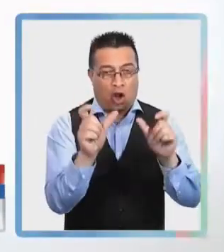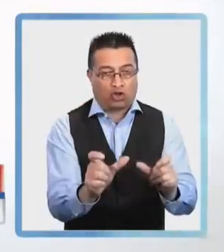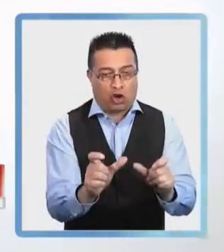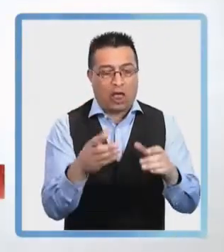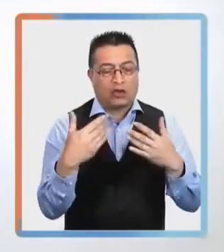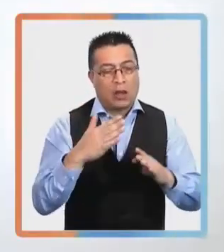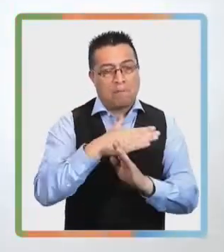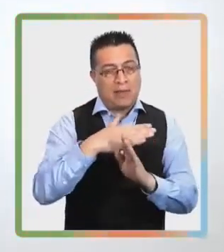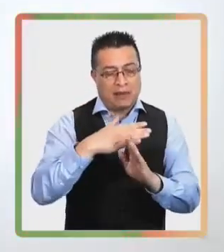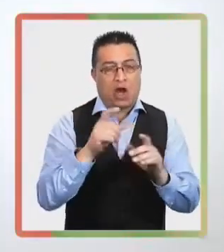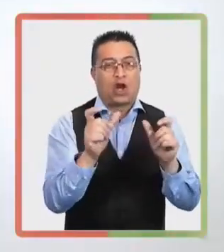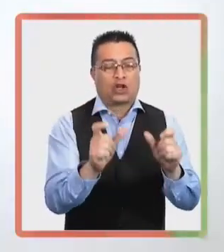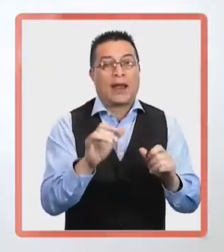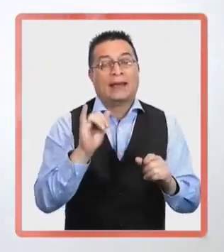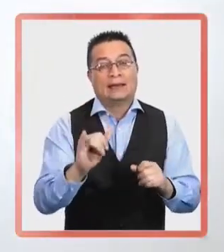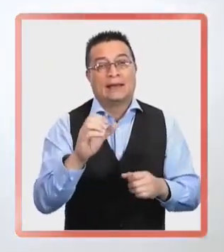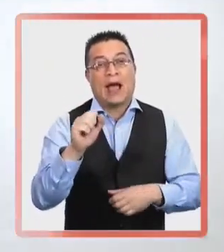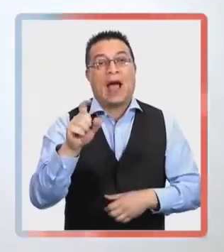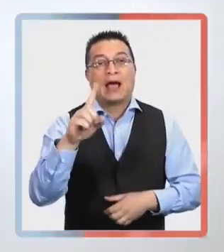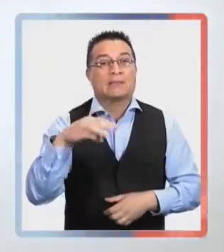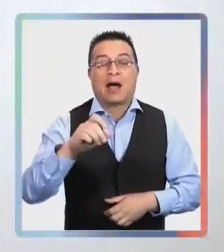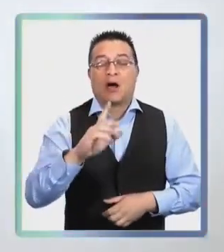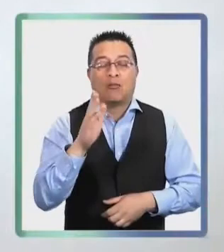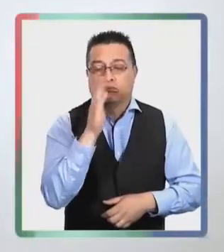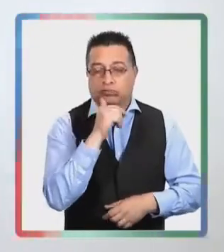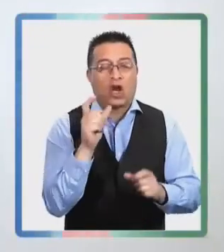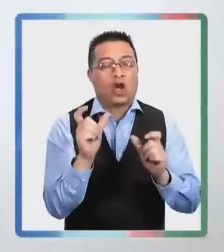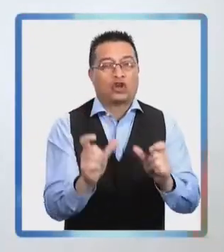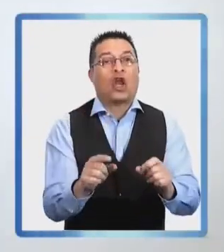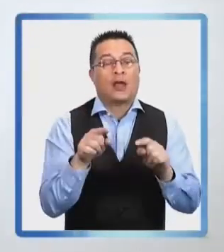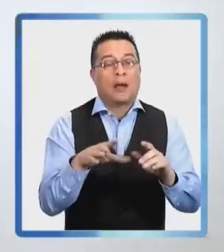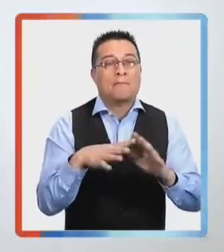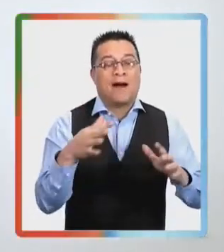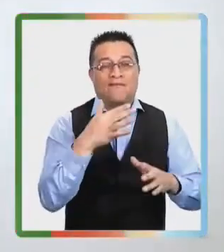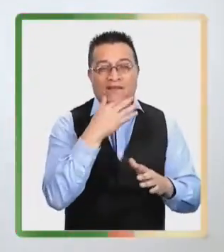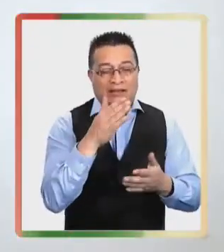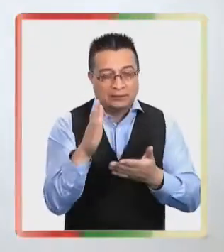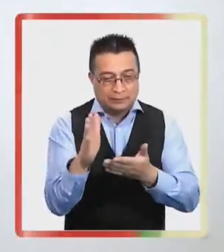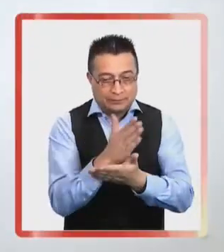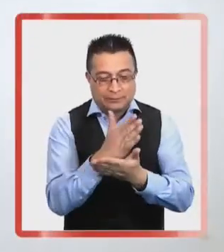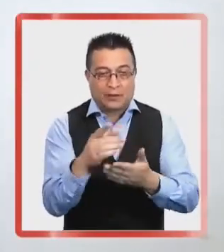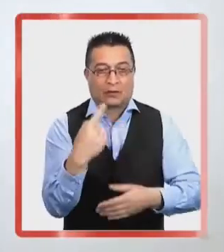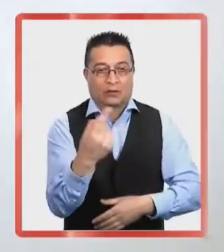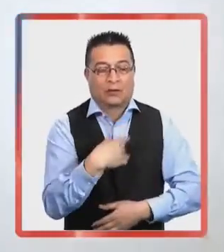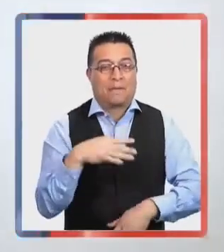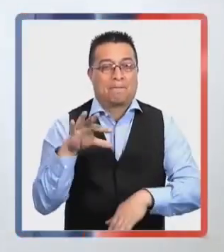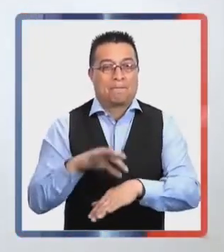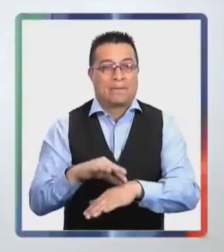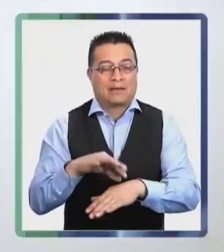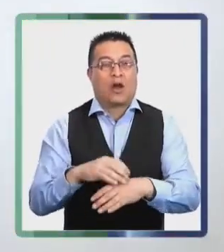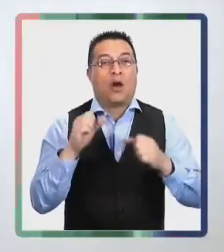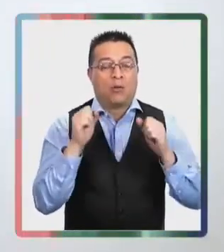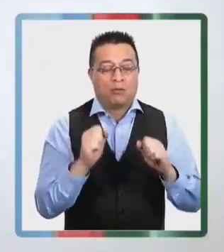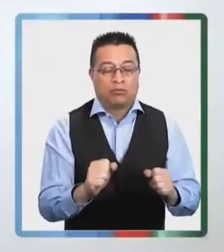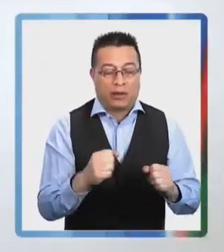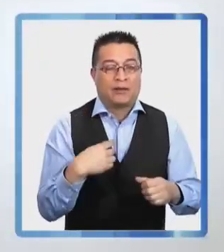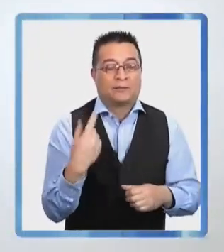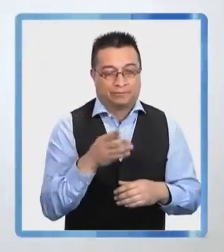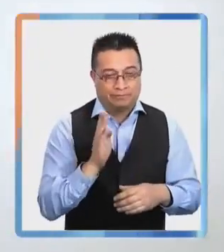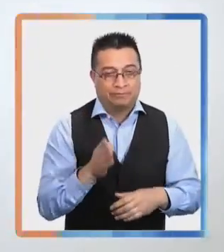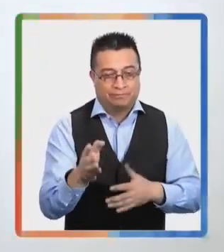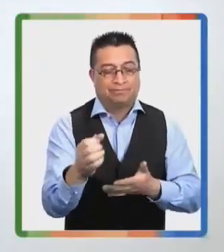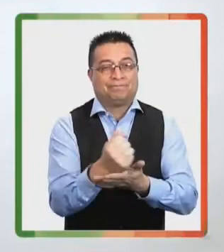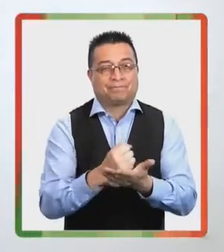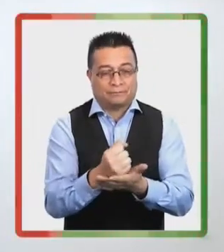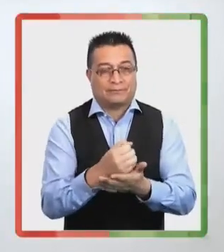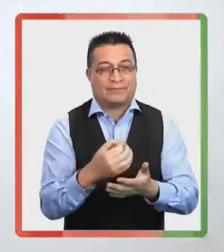cuando se clasifica en asma controlada, asma parcialmente controlada y asma no controlada. Eso es como lo más fácil para clasificar para nosotros los médicos